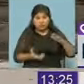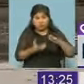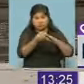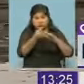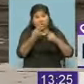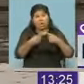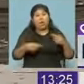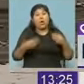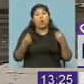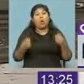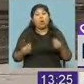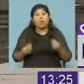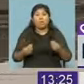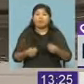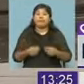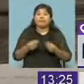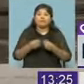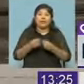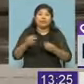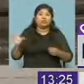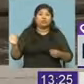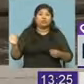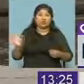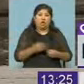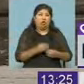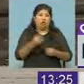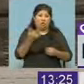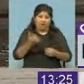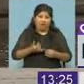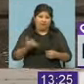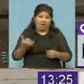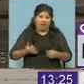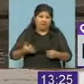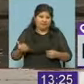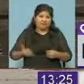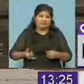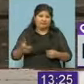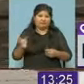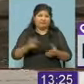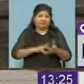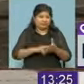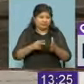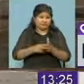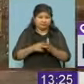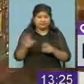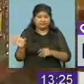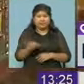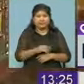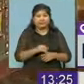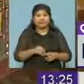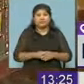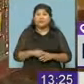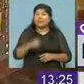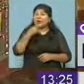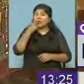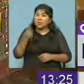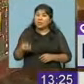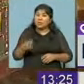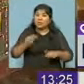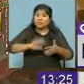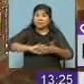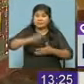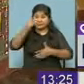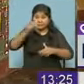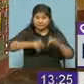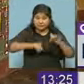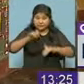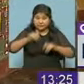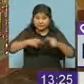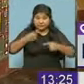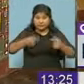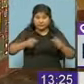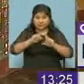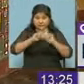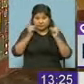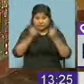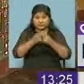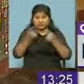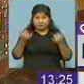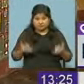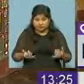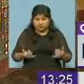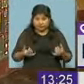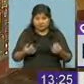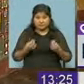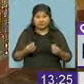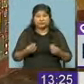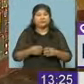bastante deteriorado tiene sala de computación sí también tenemos sala de computación quedó todas las